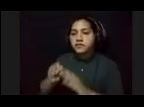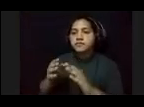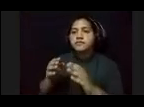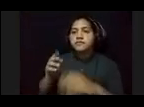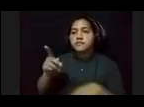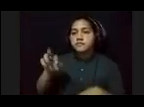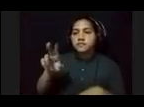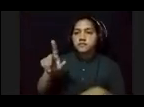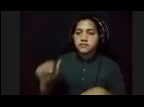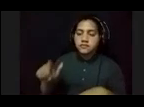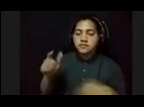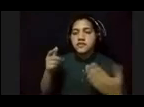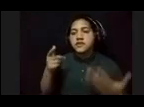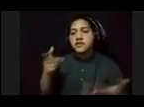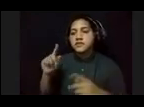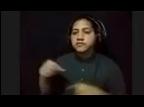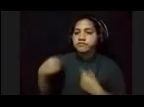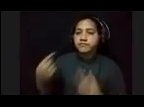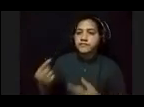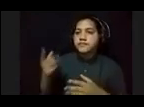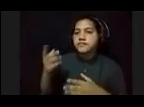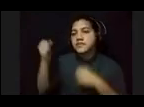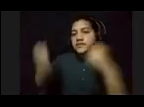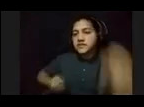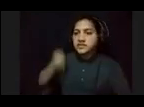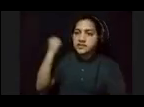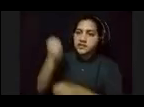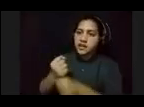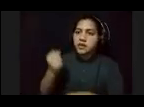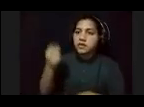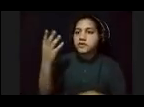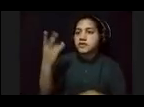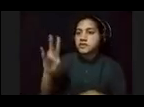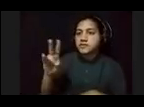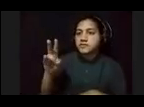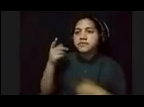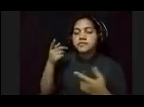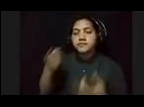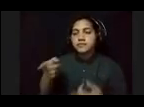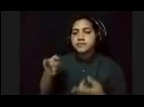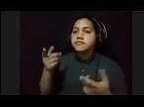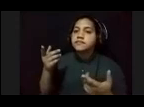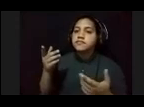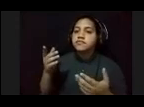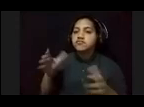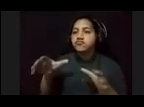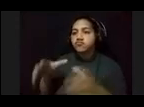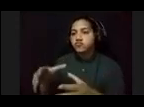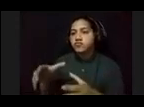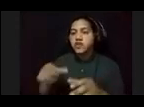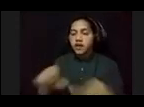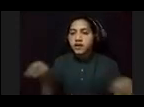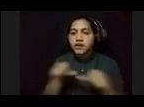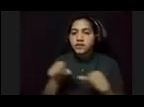se cree que data desde el siglo XVII, cuando La Perla albergó una zona para el sacrificio de animales de